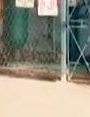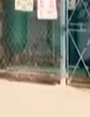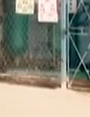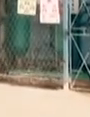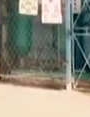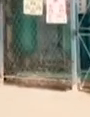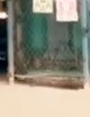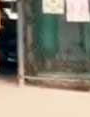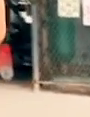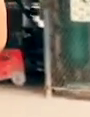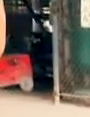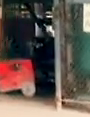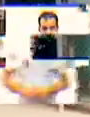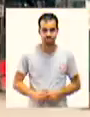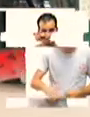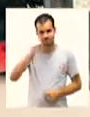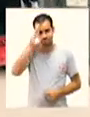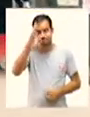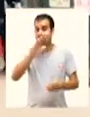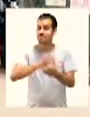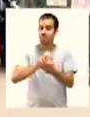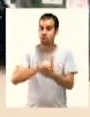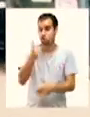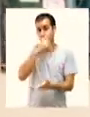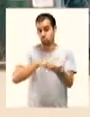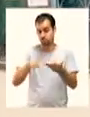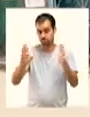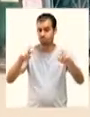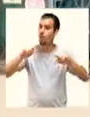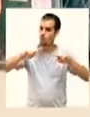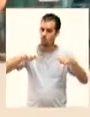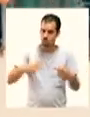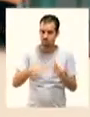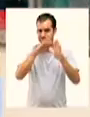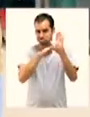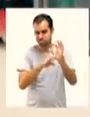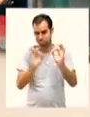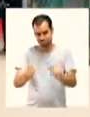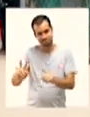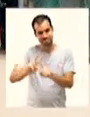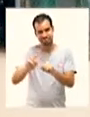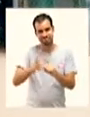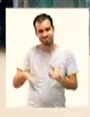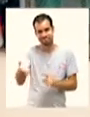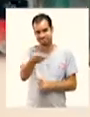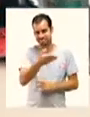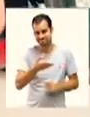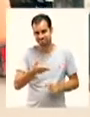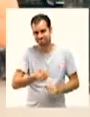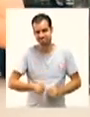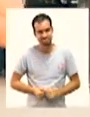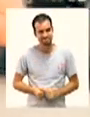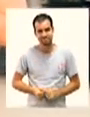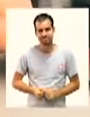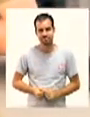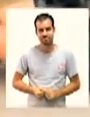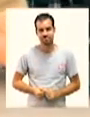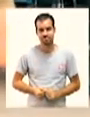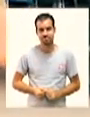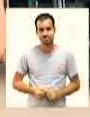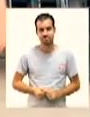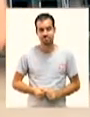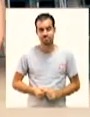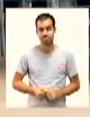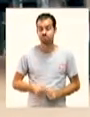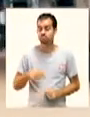Hola amigos, han pasado 7 días y nosotros nos volvemos a encontrar en este programa que está hecho a tu medida. Programa muy especial porque se trata